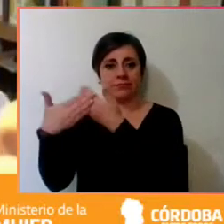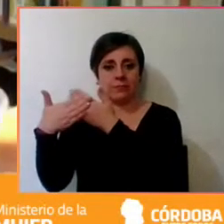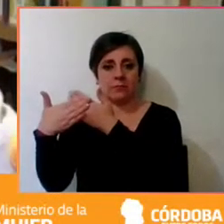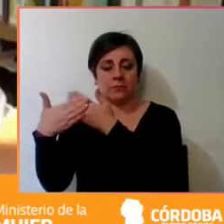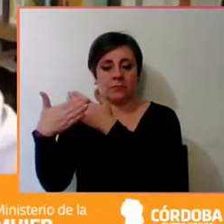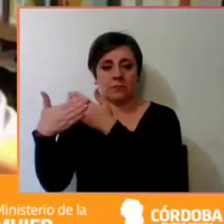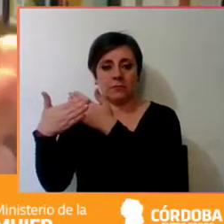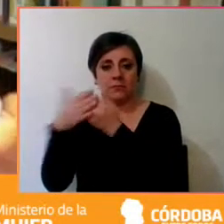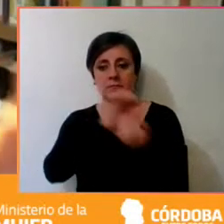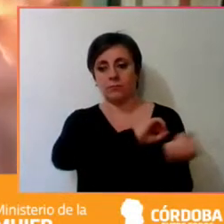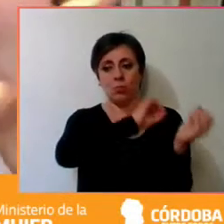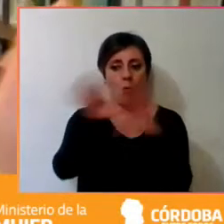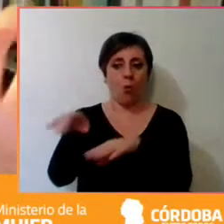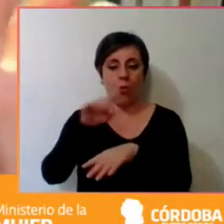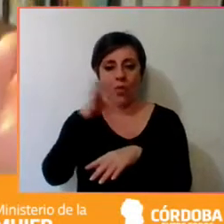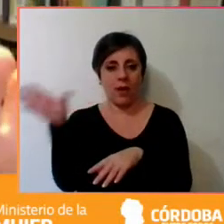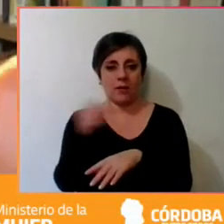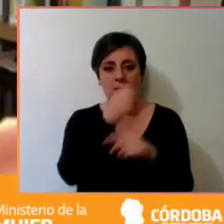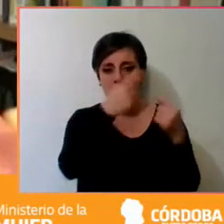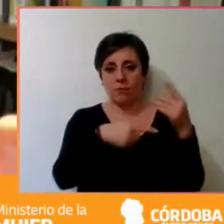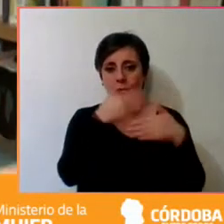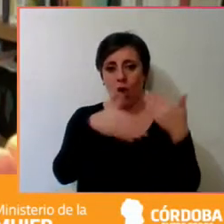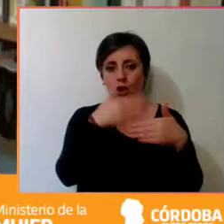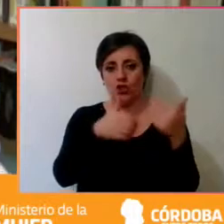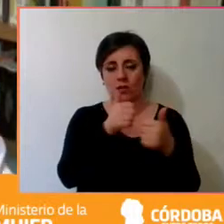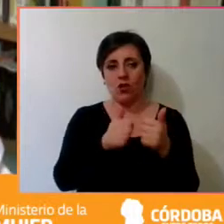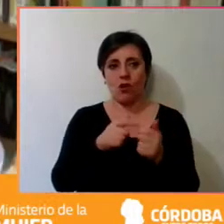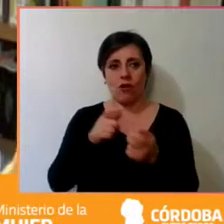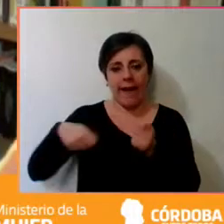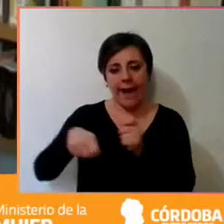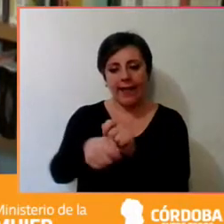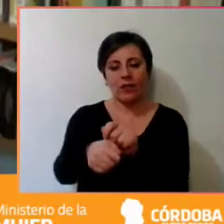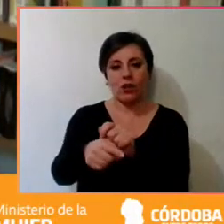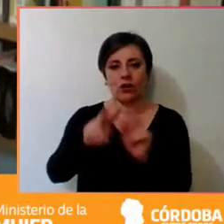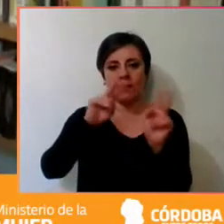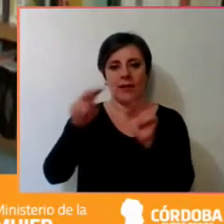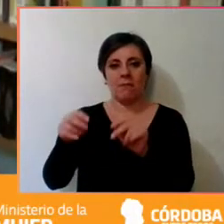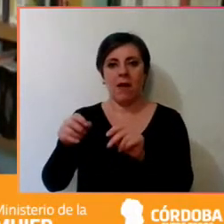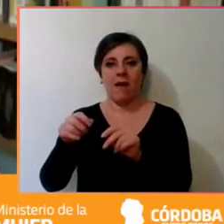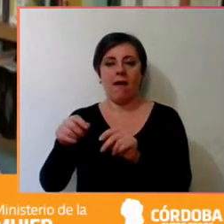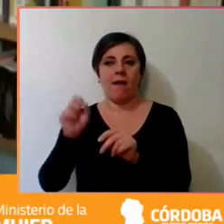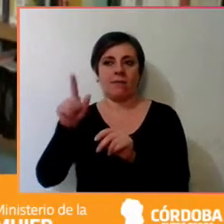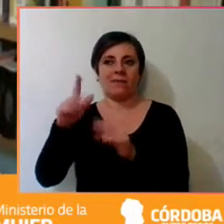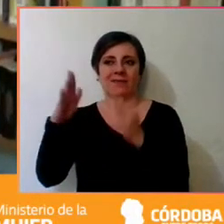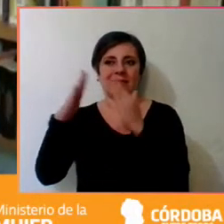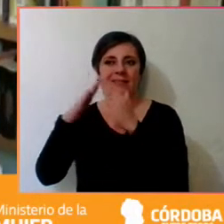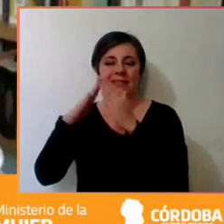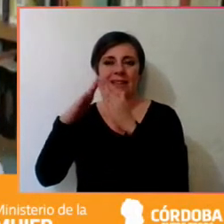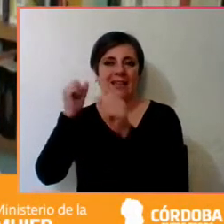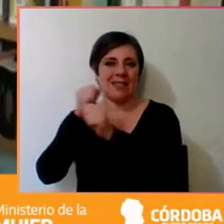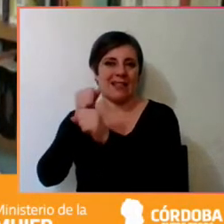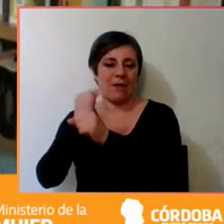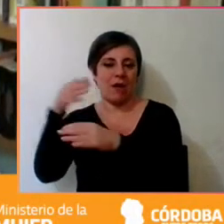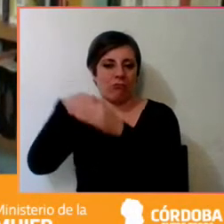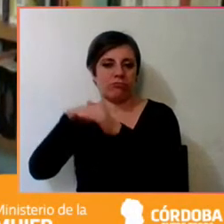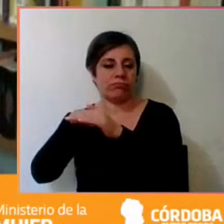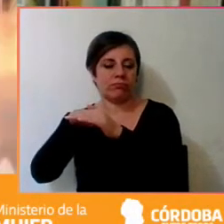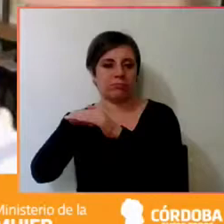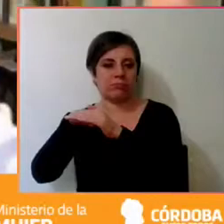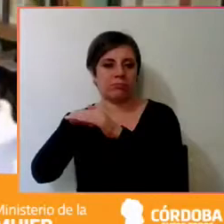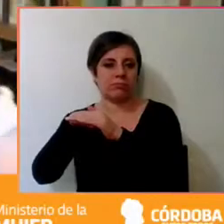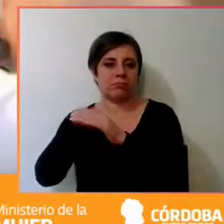y trasladando todo su proceso de gestión al tema del teletrabajo. Ahí hay nuevas condiciones,